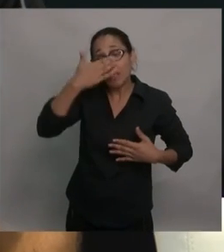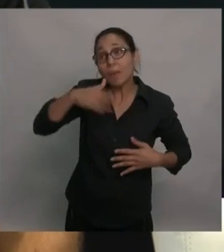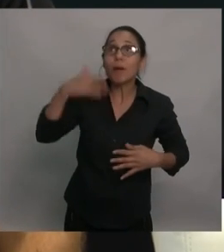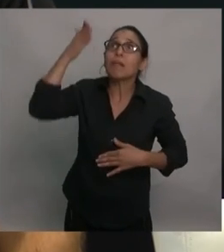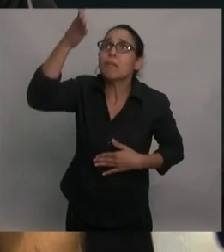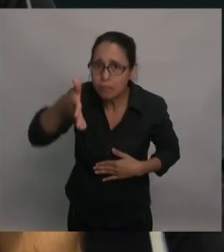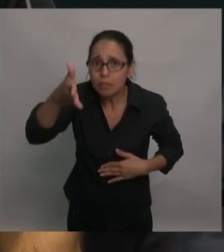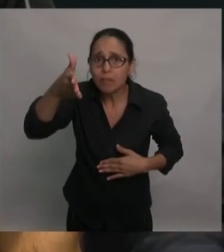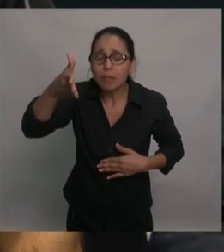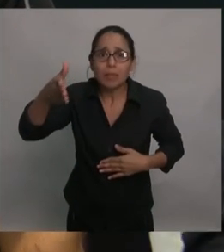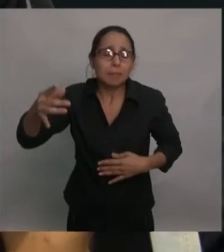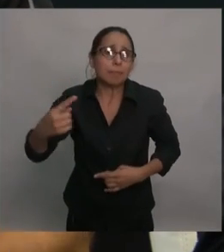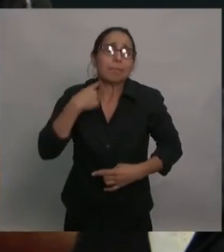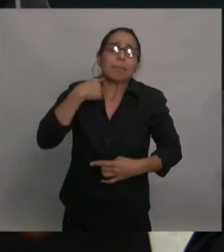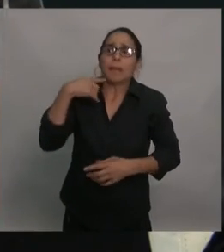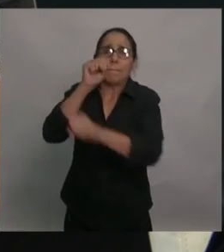prisión.